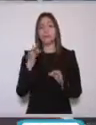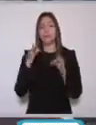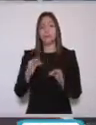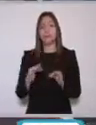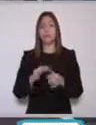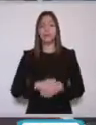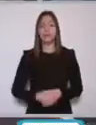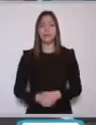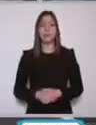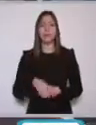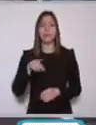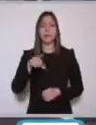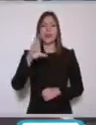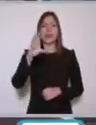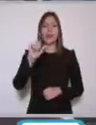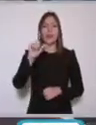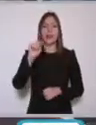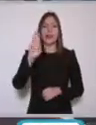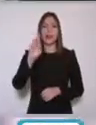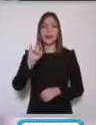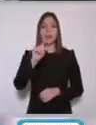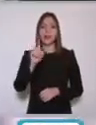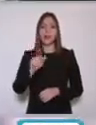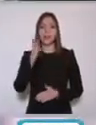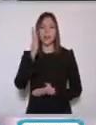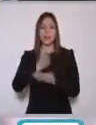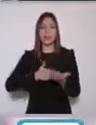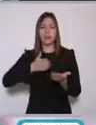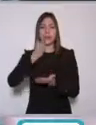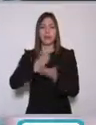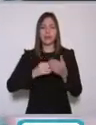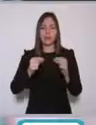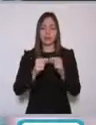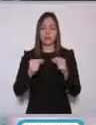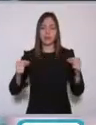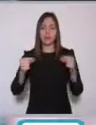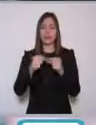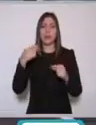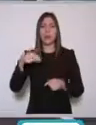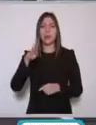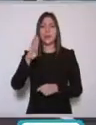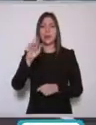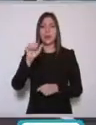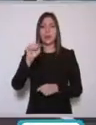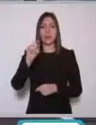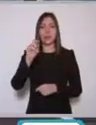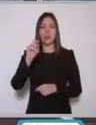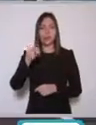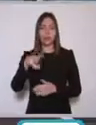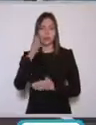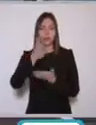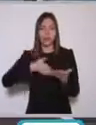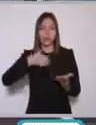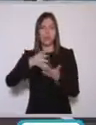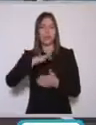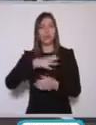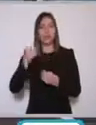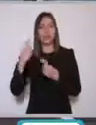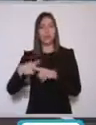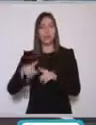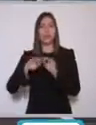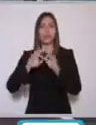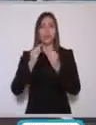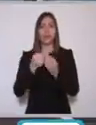Ahora les explico las calabazas en forma de bastones. A ver. Nosotros en la gastronomía tenemos, déjenme ver de este lado, tenemos muchísimos tipos de corte,